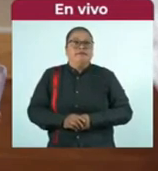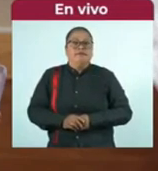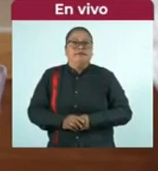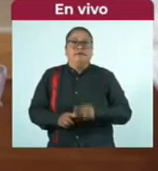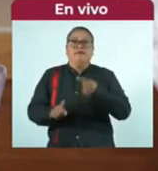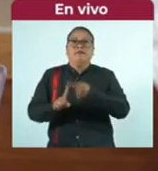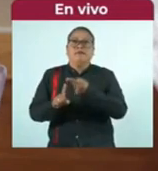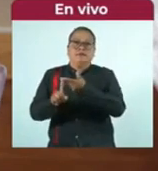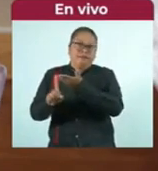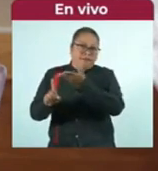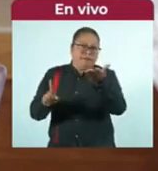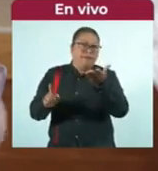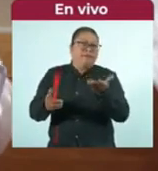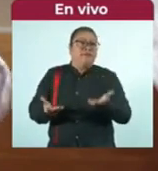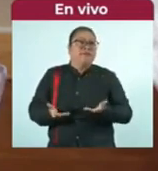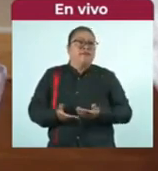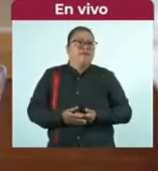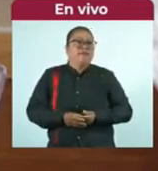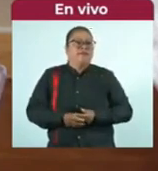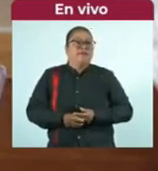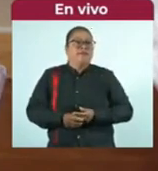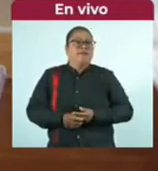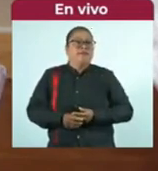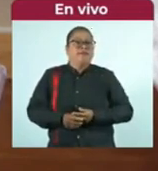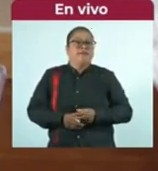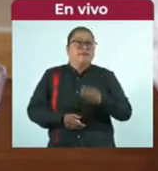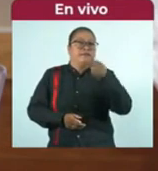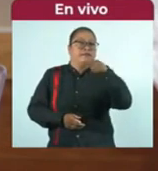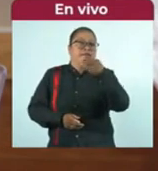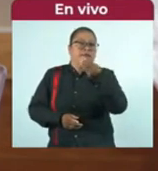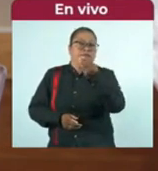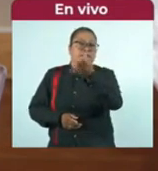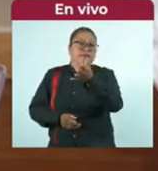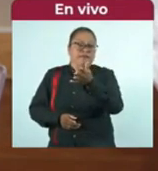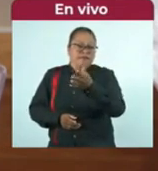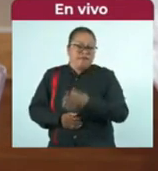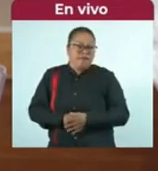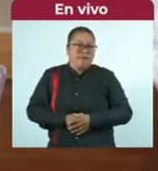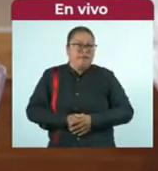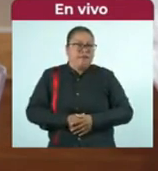estos señores de, ¿cómo le llaman? Invierno